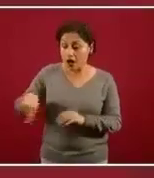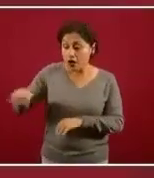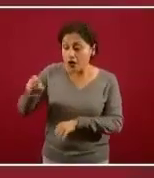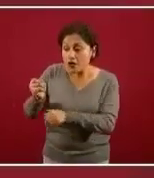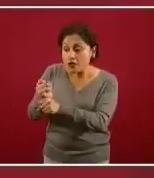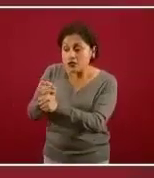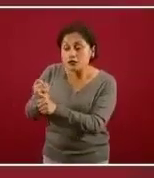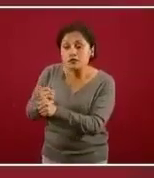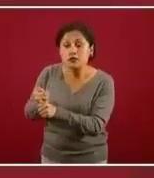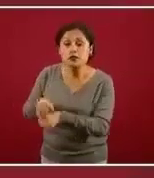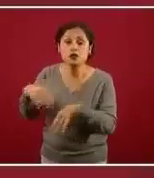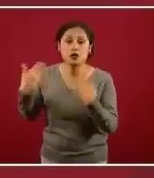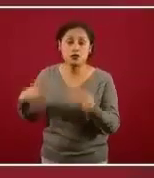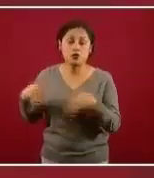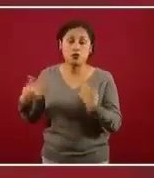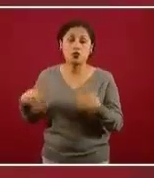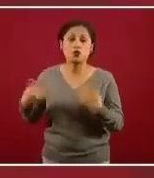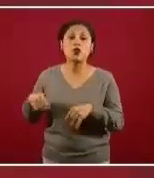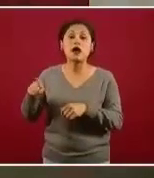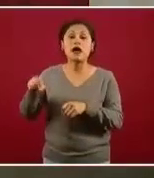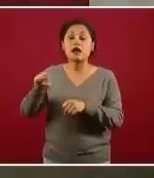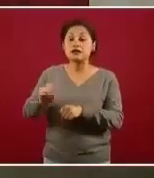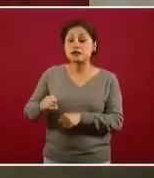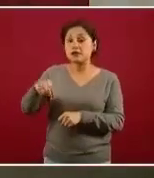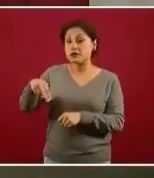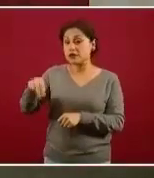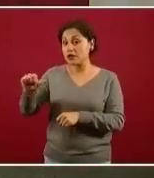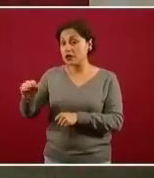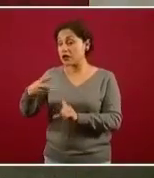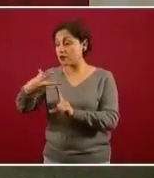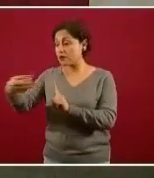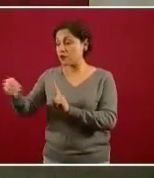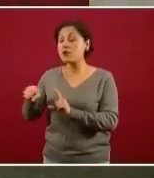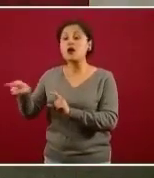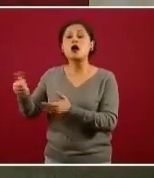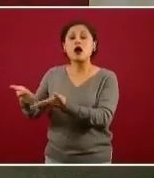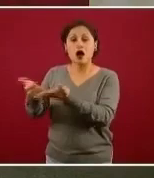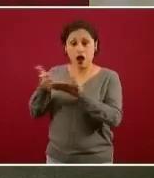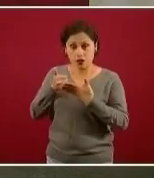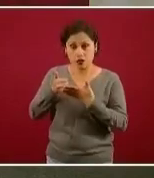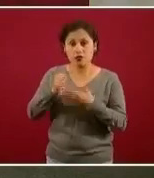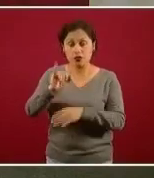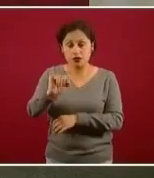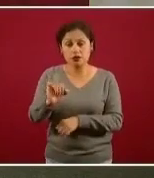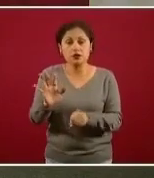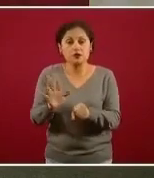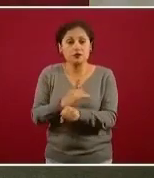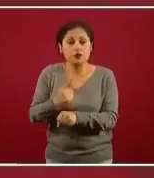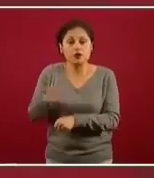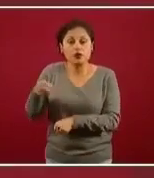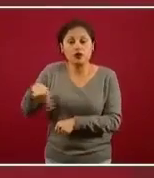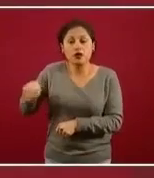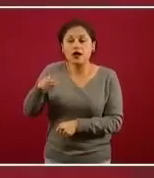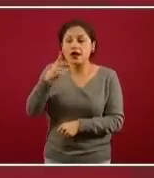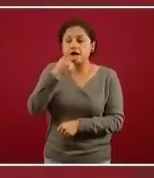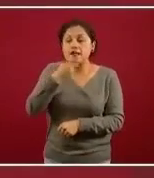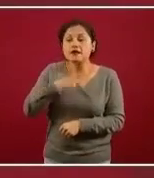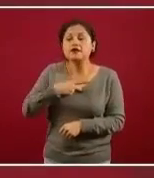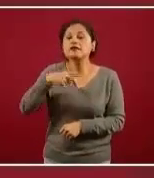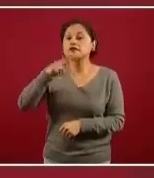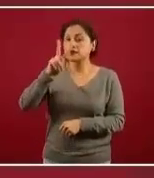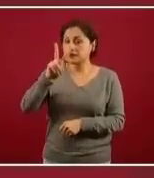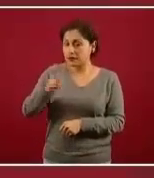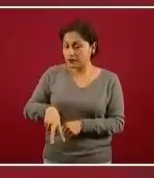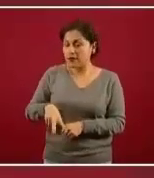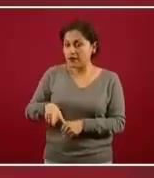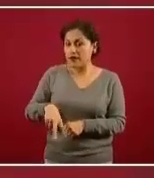Vigilancia Epidemiológica consistentemente muestran que la idea de que hay un exceso de neumonías atípicas es